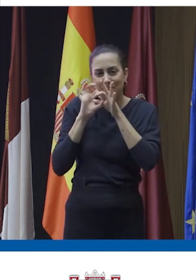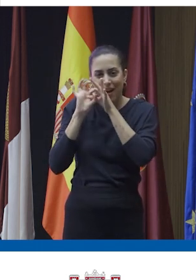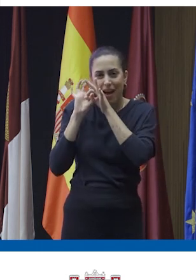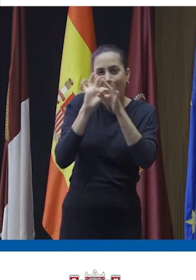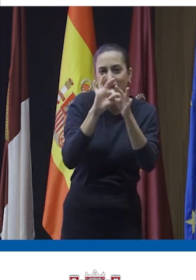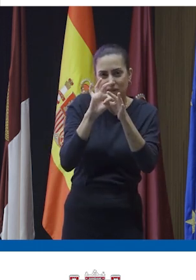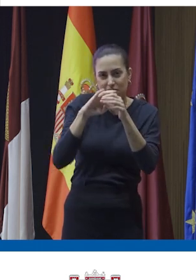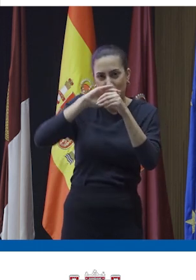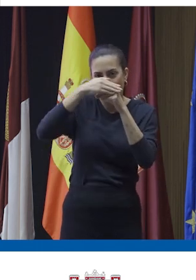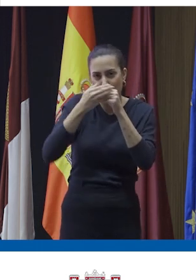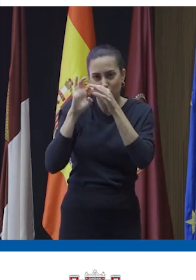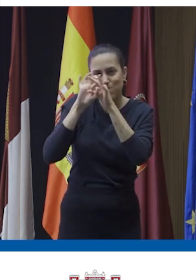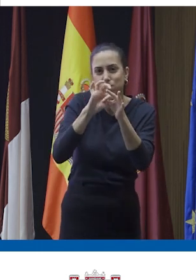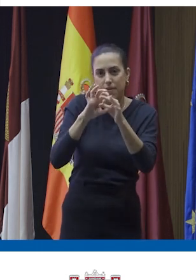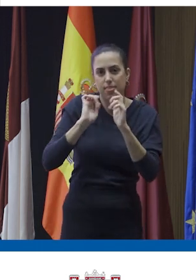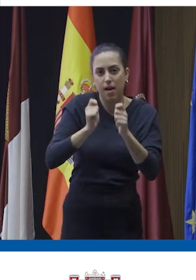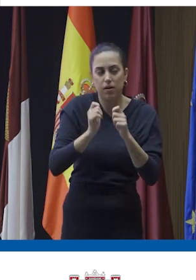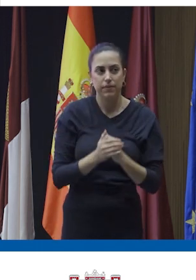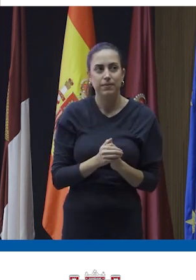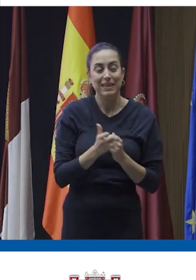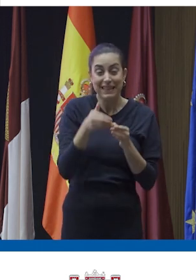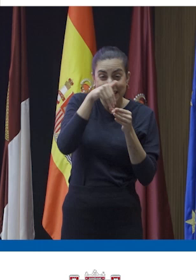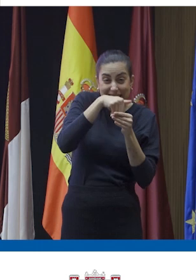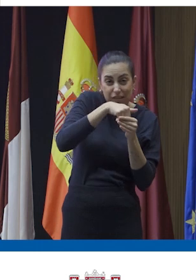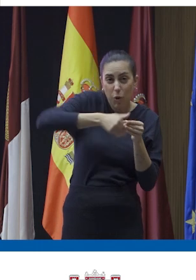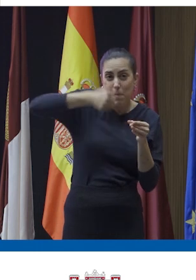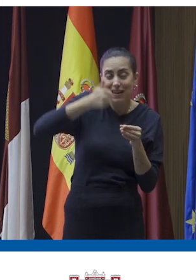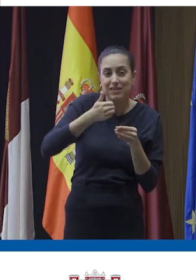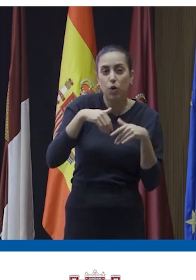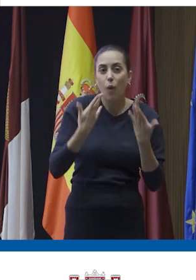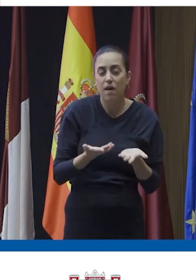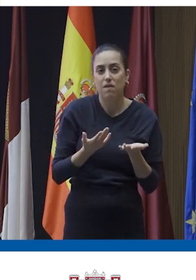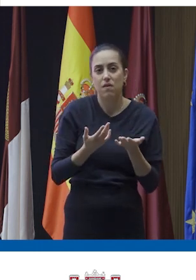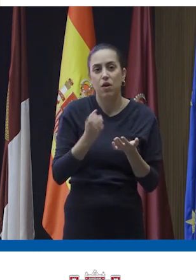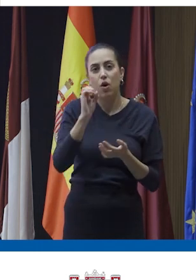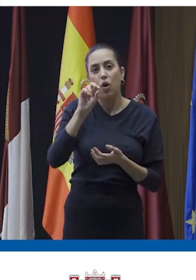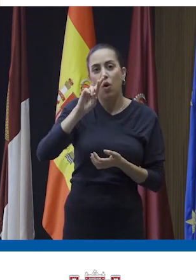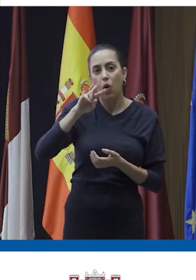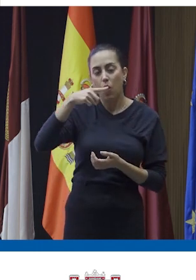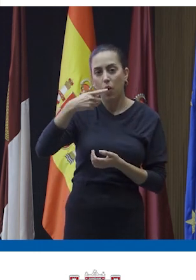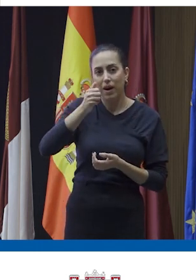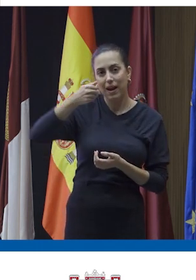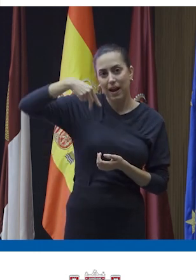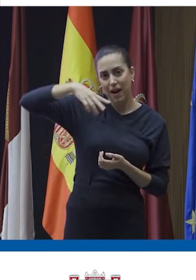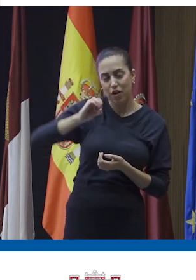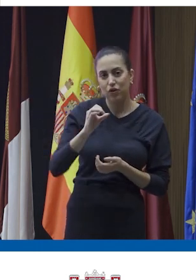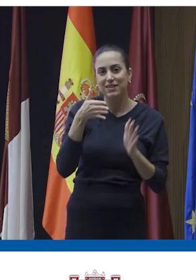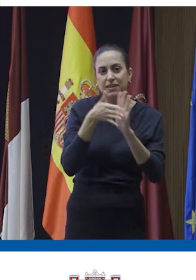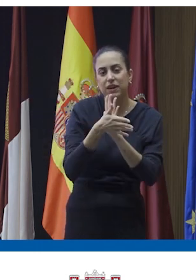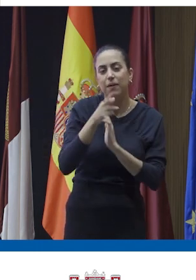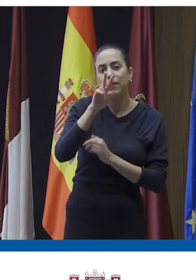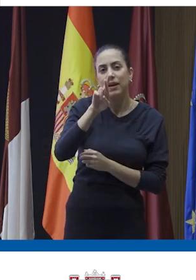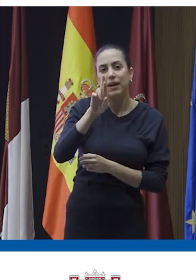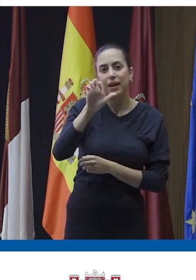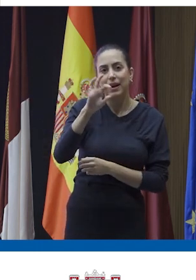globo ocular. Y si nos vamos un poquito más dentro, pues tenemos nuestro órgano de la visión, que es la retina, ¿vale? Que se encarga de recibir los estímulos